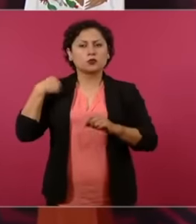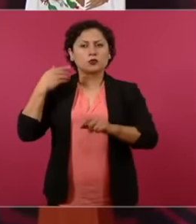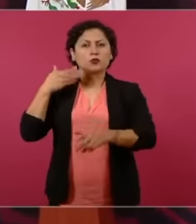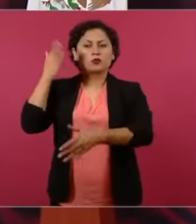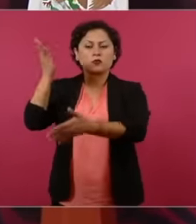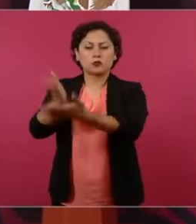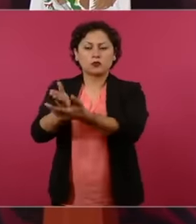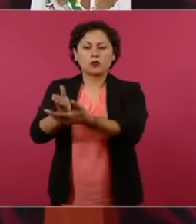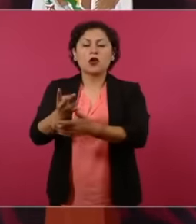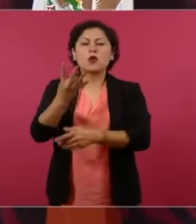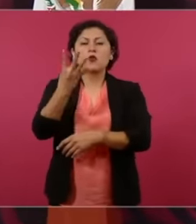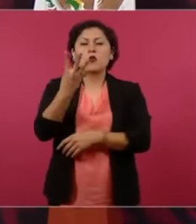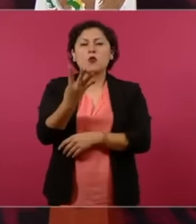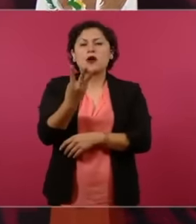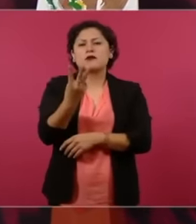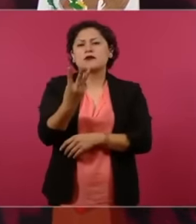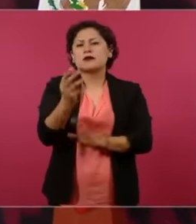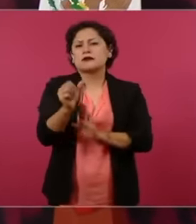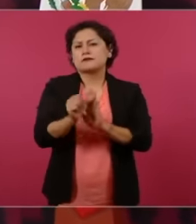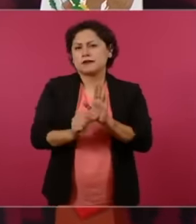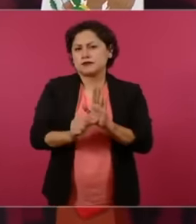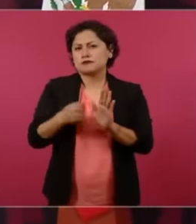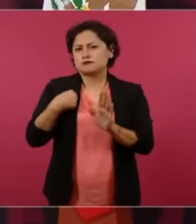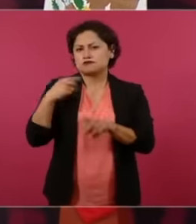3-4 meses y